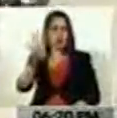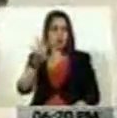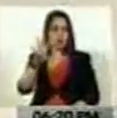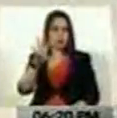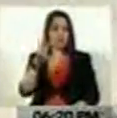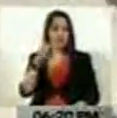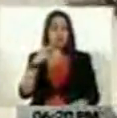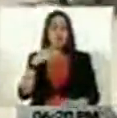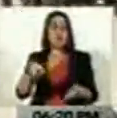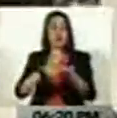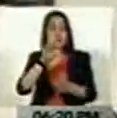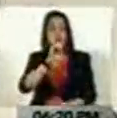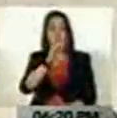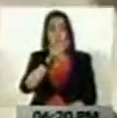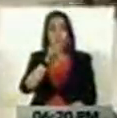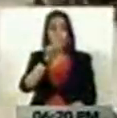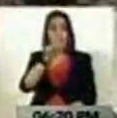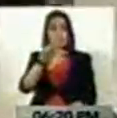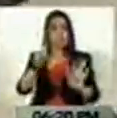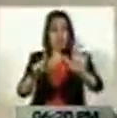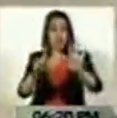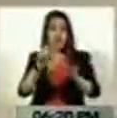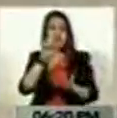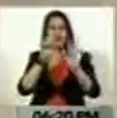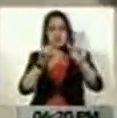0416-610-4534. Repito,